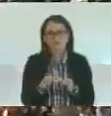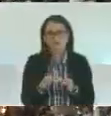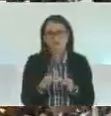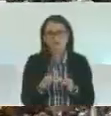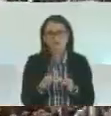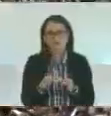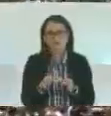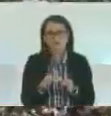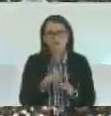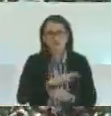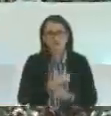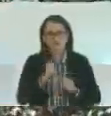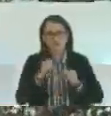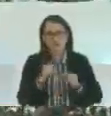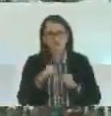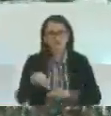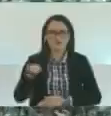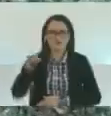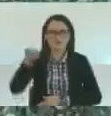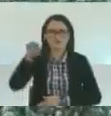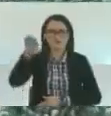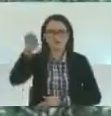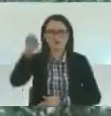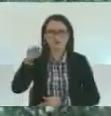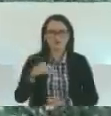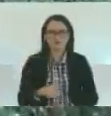me lleno de fuerza de futuro.